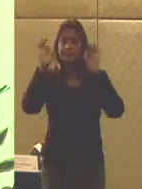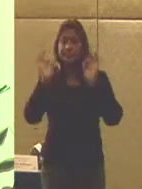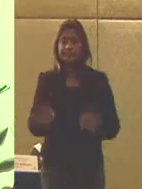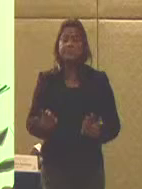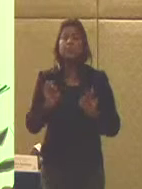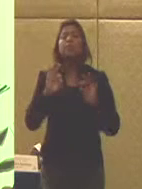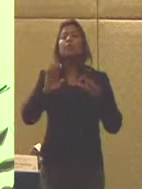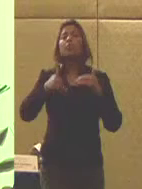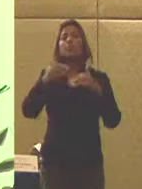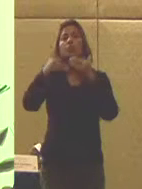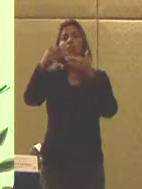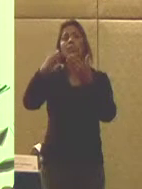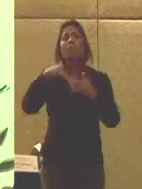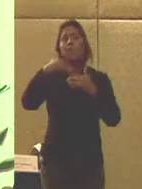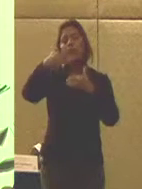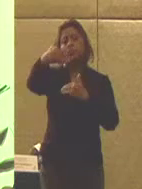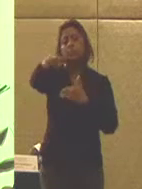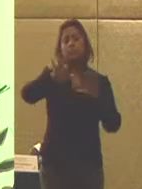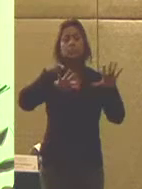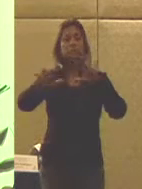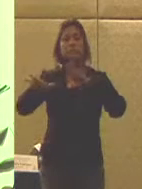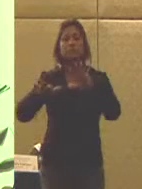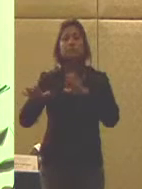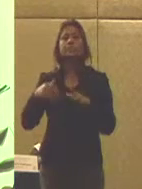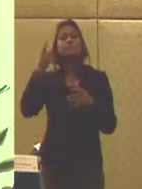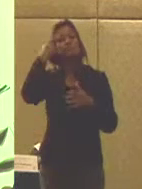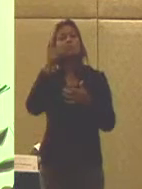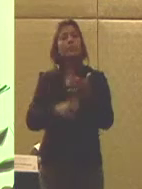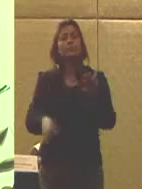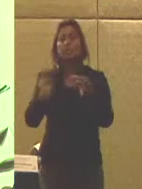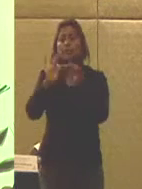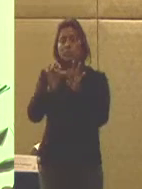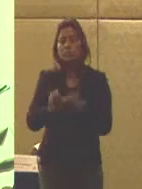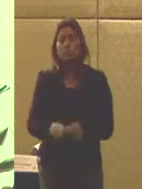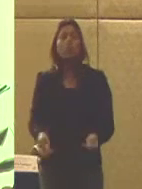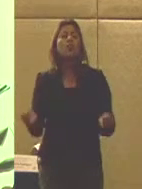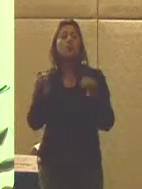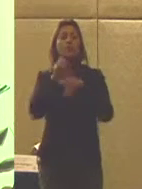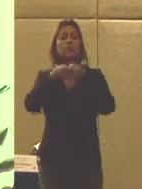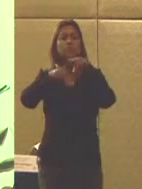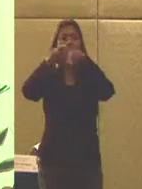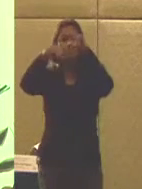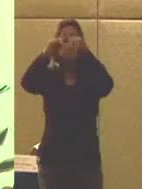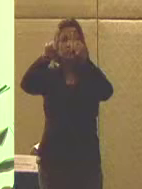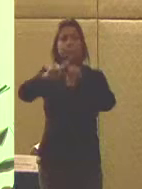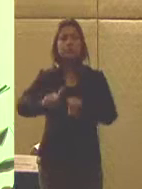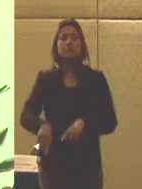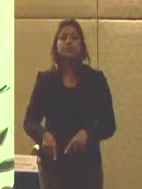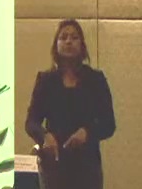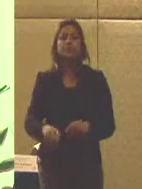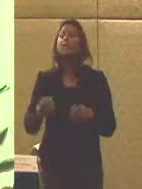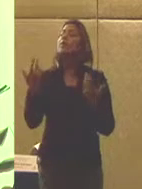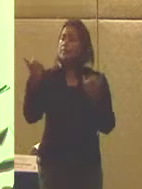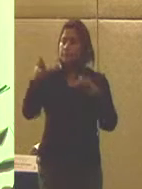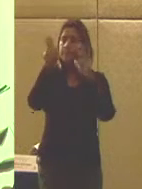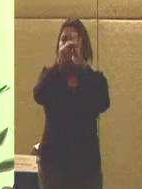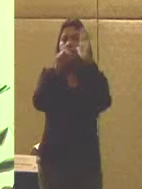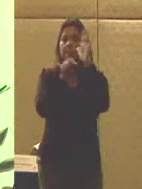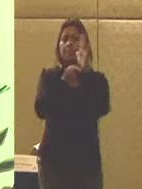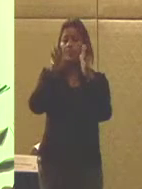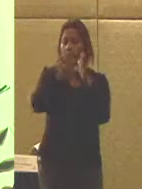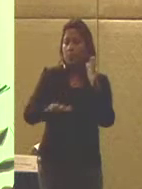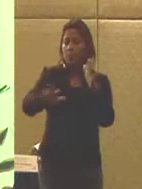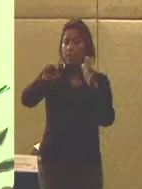los procesos de coordinación para la recuperación y reconstrucción. Existe normativa sectorial